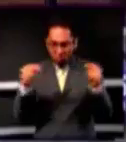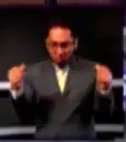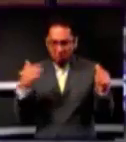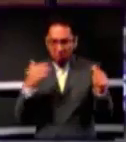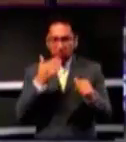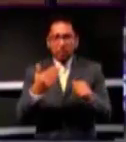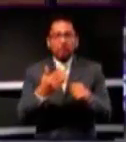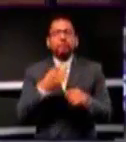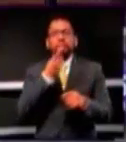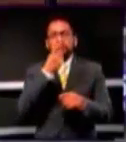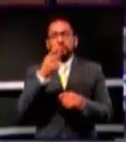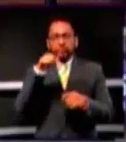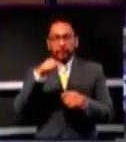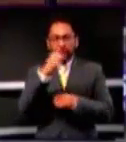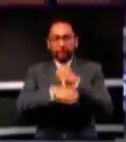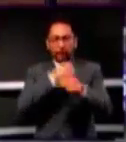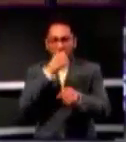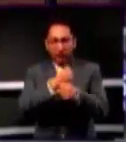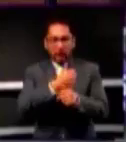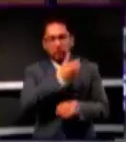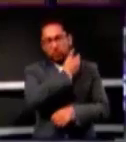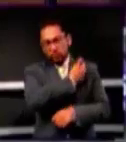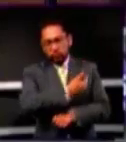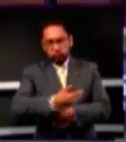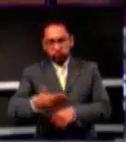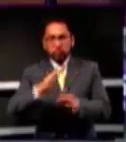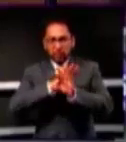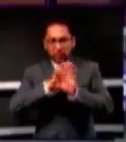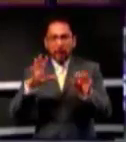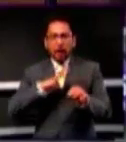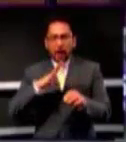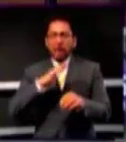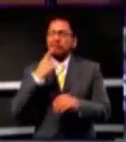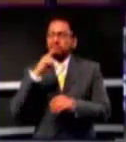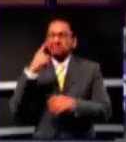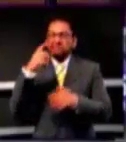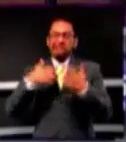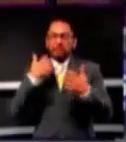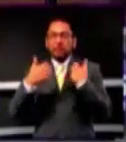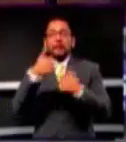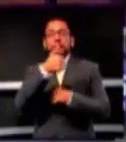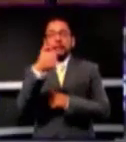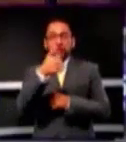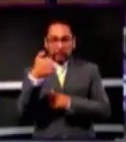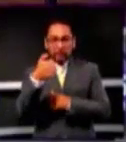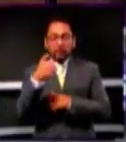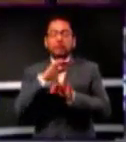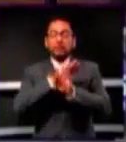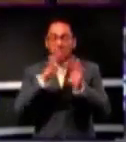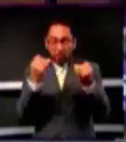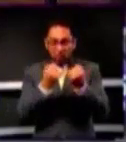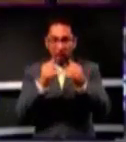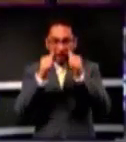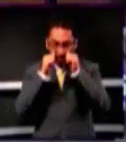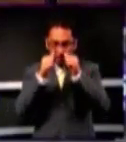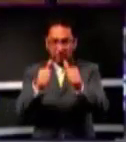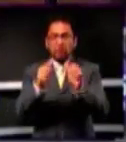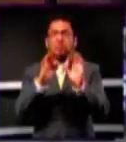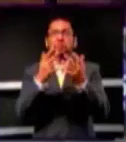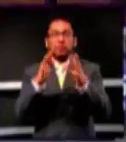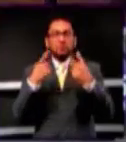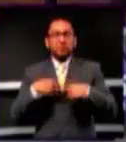que en lo que va del año ya estamos cerca de las 600 quejas recibidas. Uh-huh. Aún así, hemos atendido a cerca